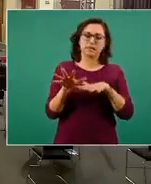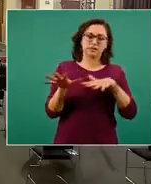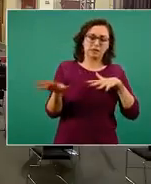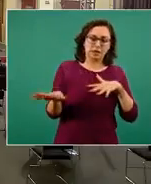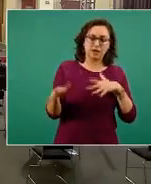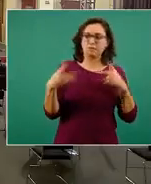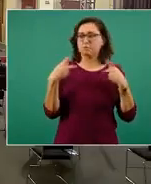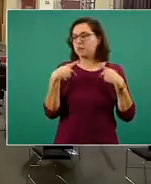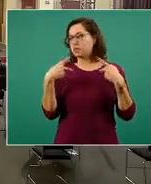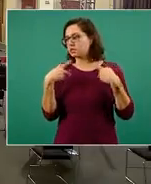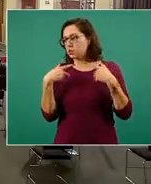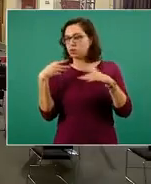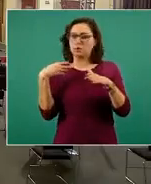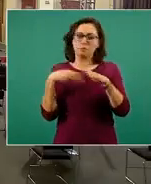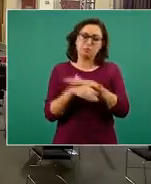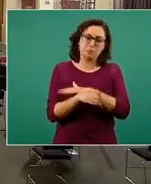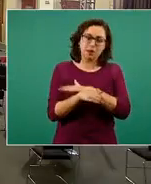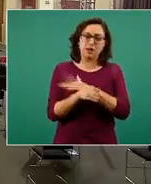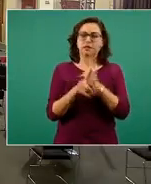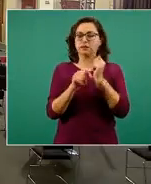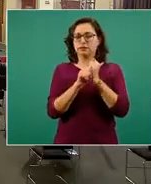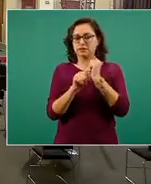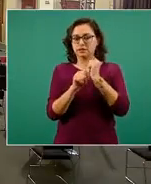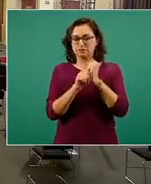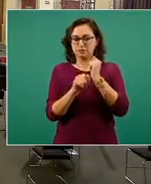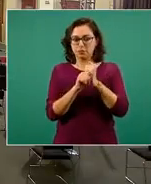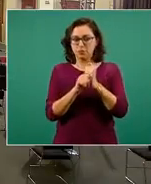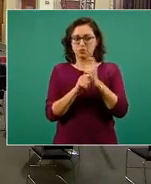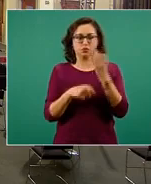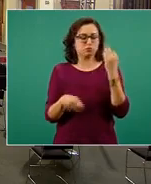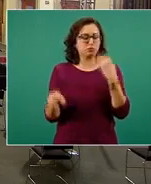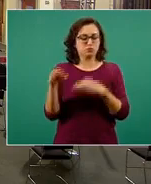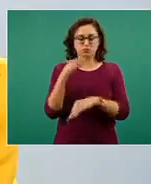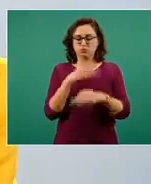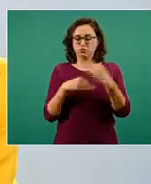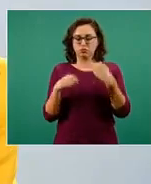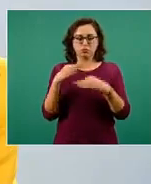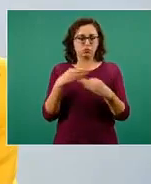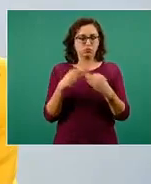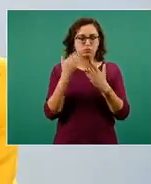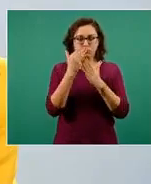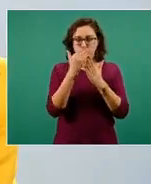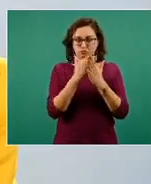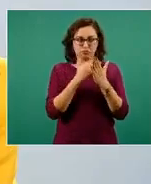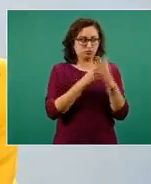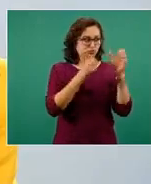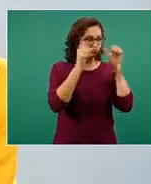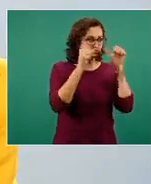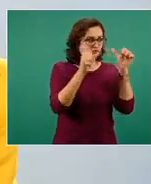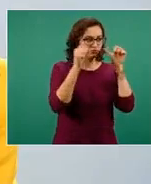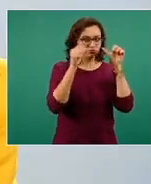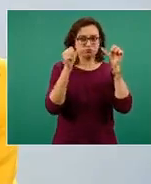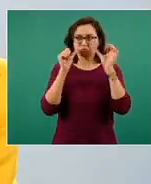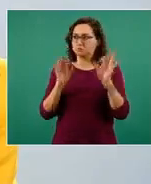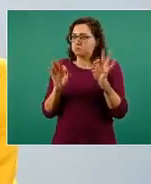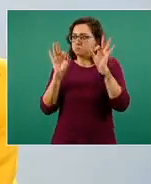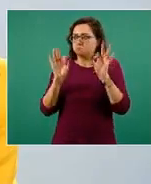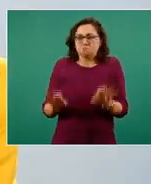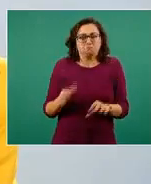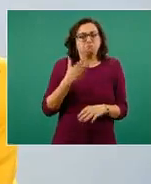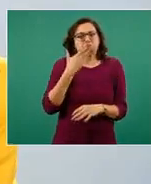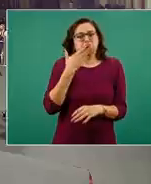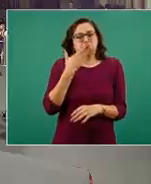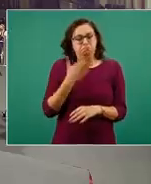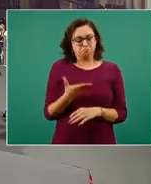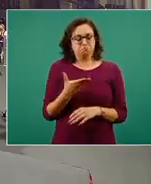la movilidad en el metro, la movilidad en el transporte, todo protocolo que se llevó a cabo en excelentes condiciones, y